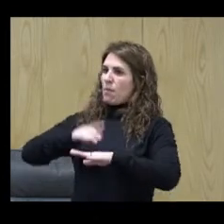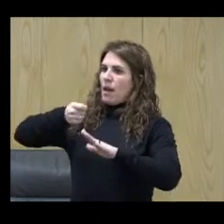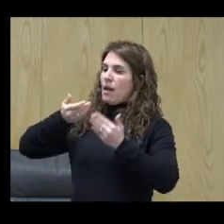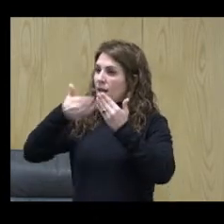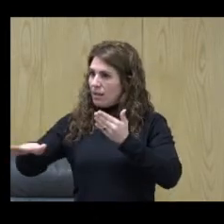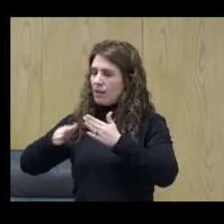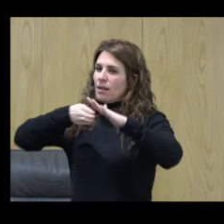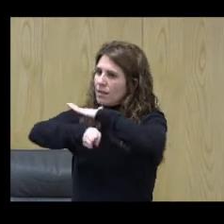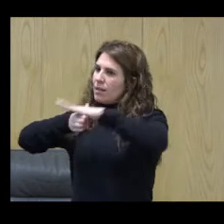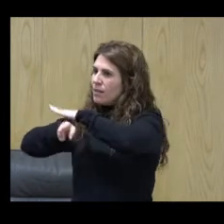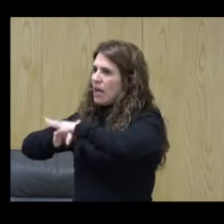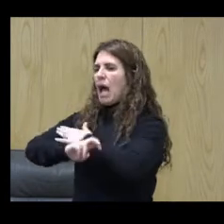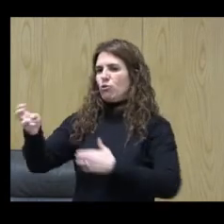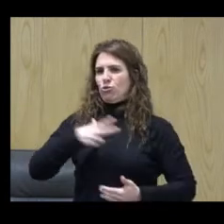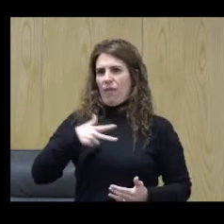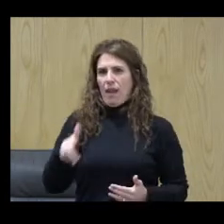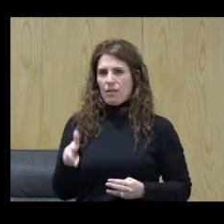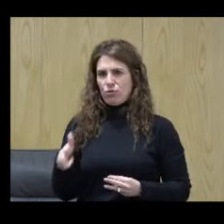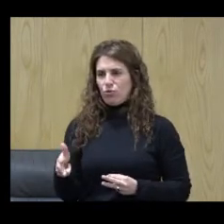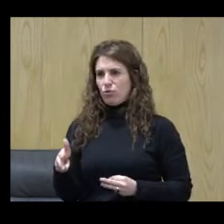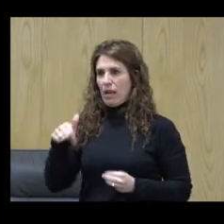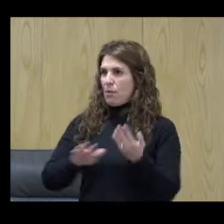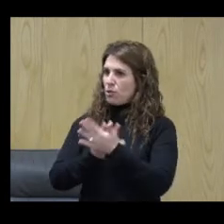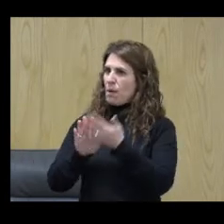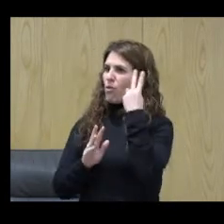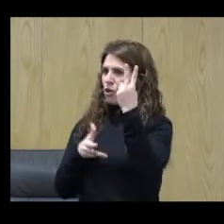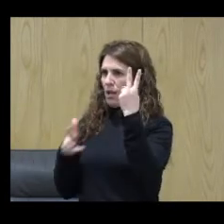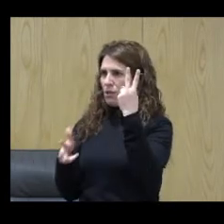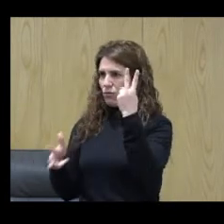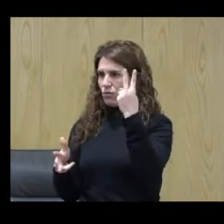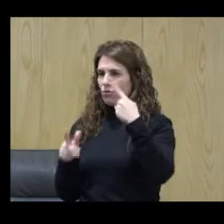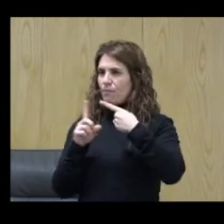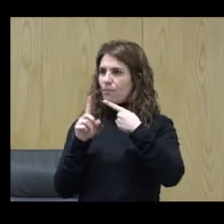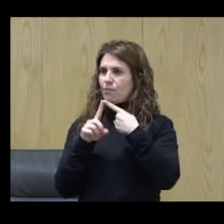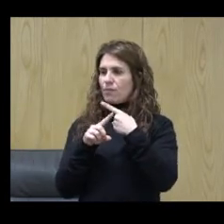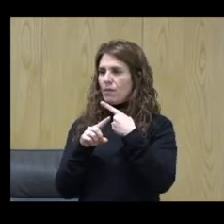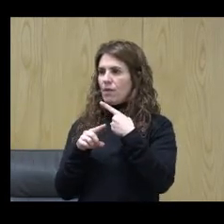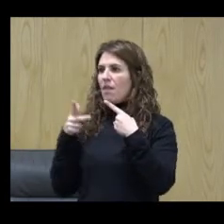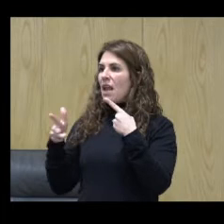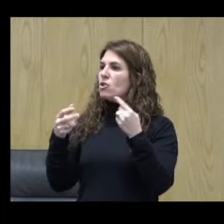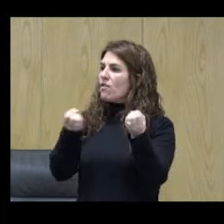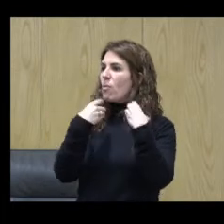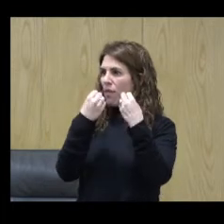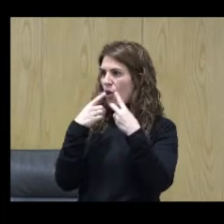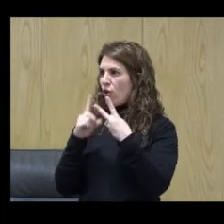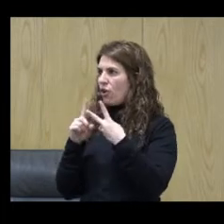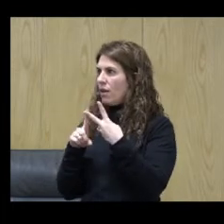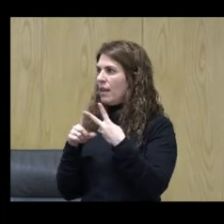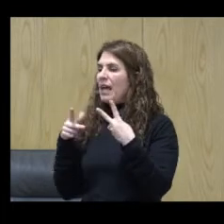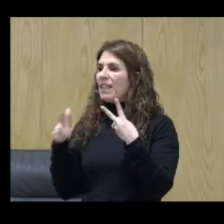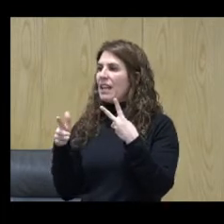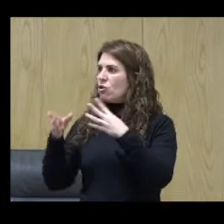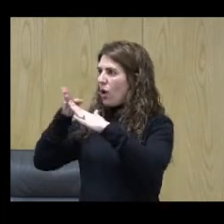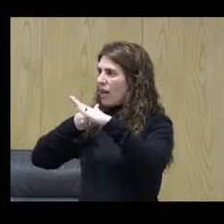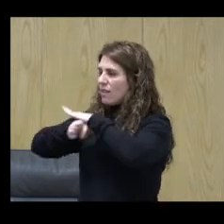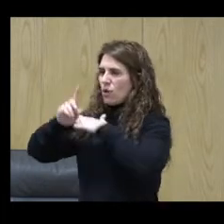derechos. Y aquí vamos a hablar de dos de ellos, ¿no? El derecho a la, fundamentalmente, el derecho a la información y el derecho al acceso a